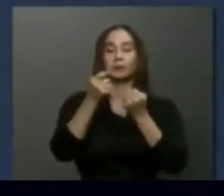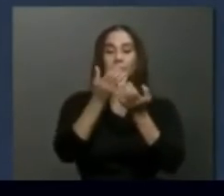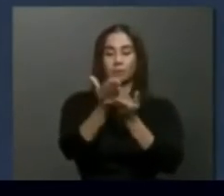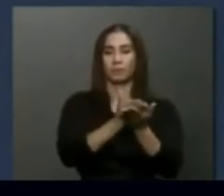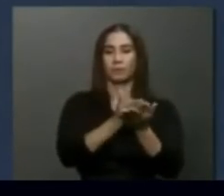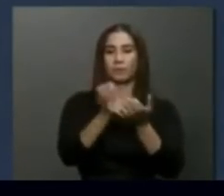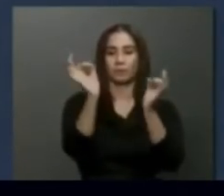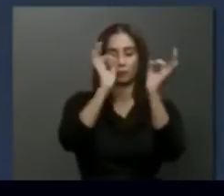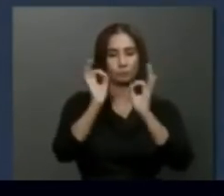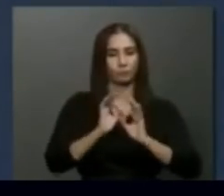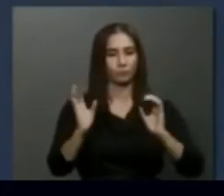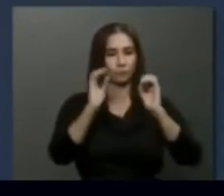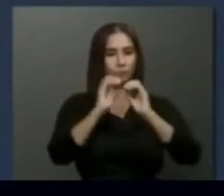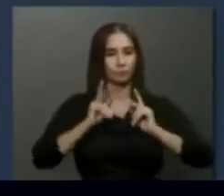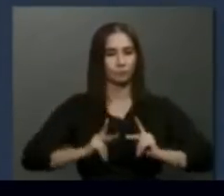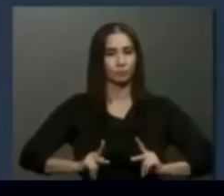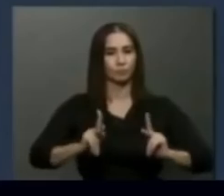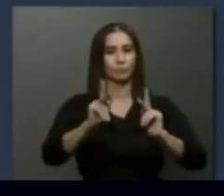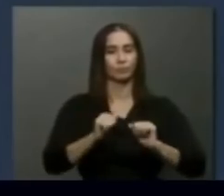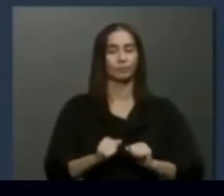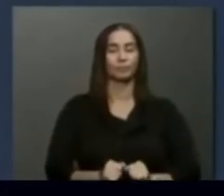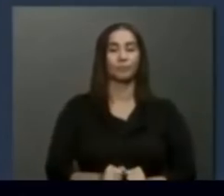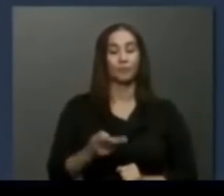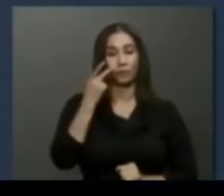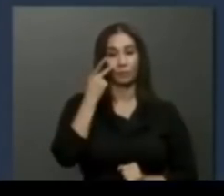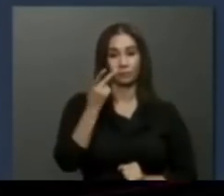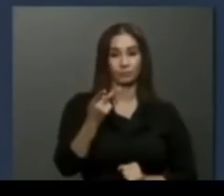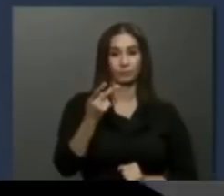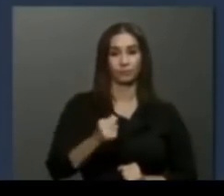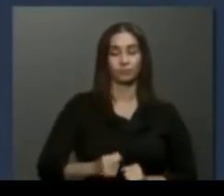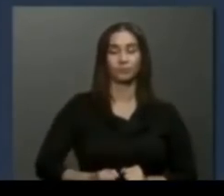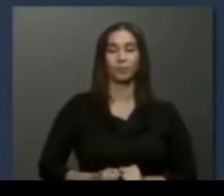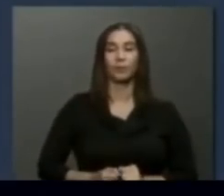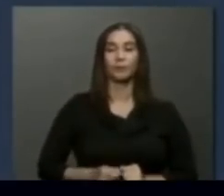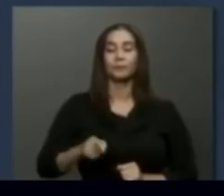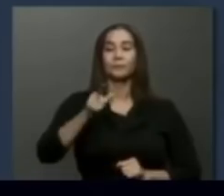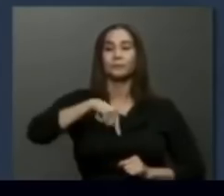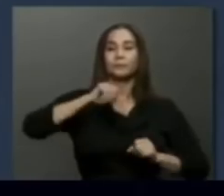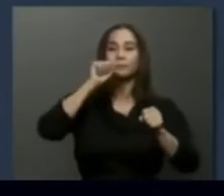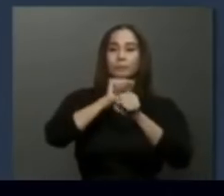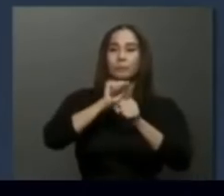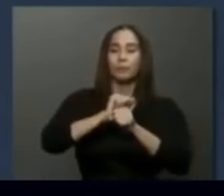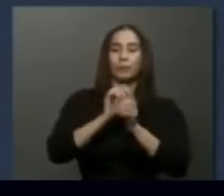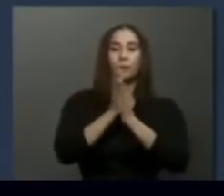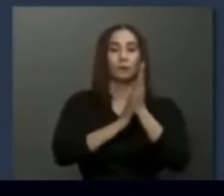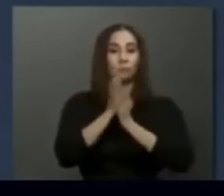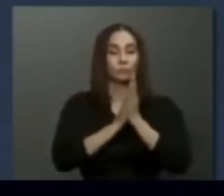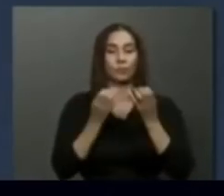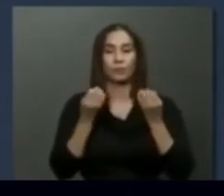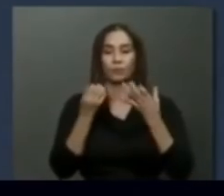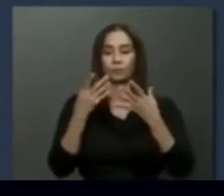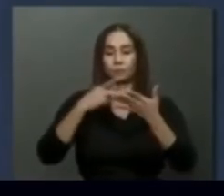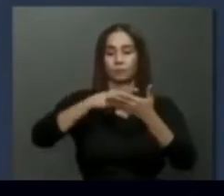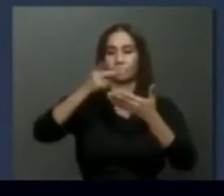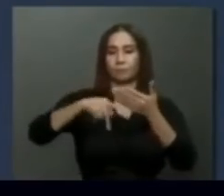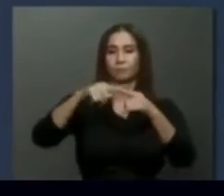de creación de oportunidades. Fíjense que hemos trabajado activamente con múltiples